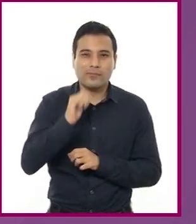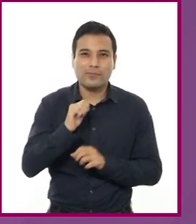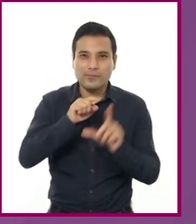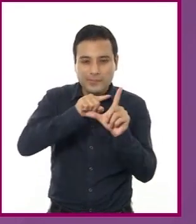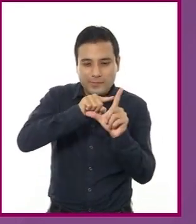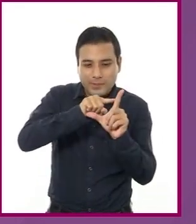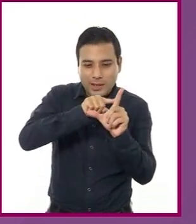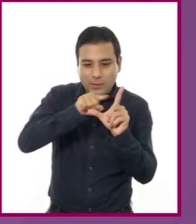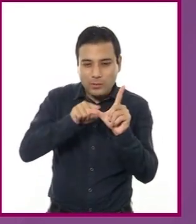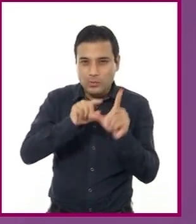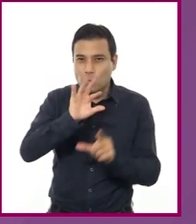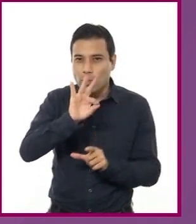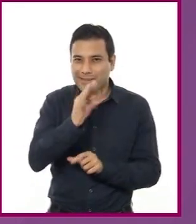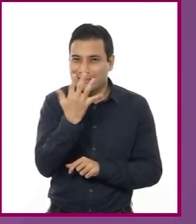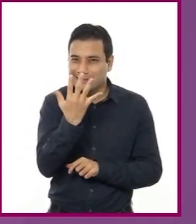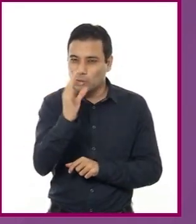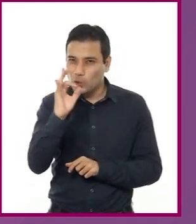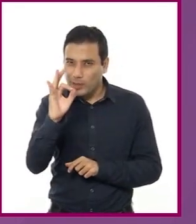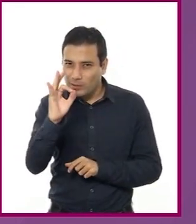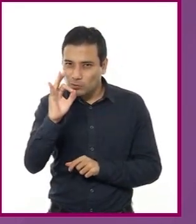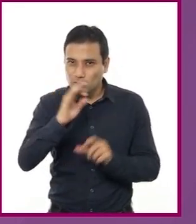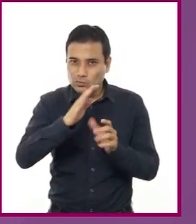45 grados.